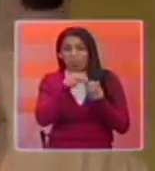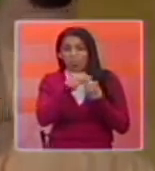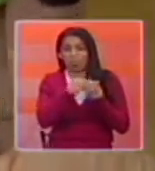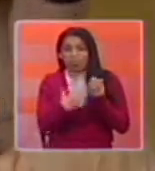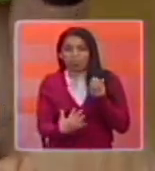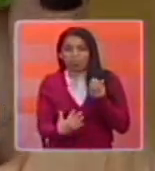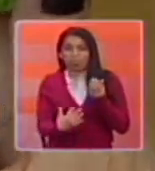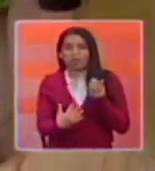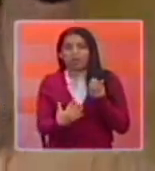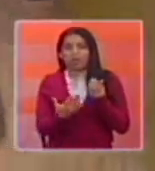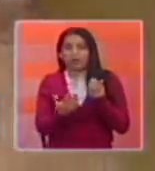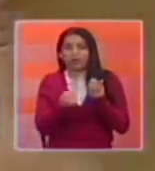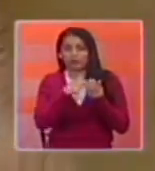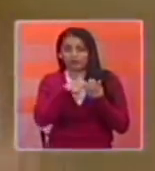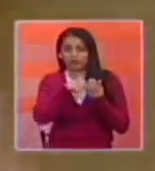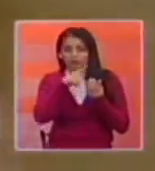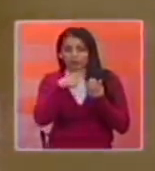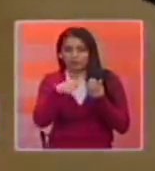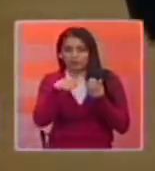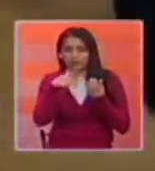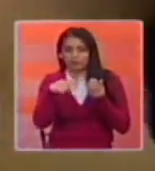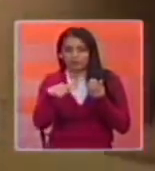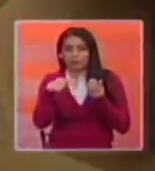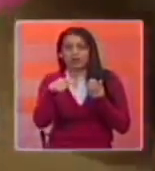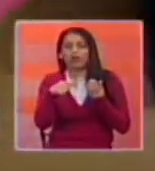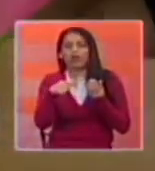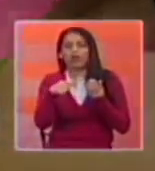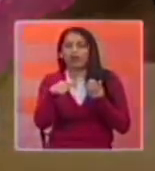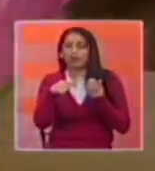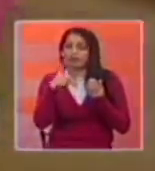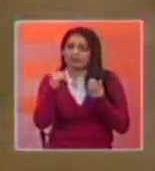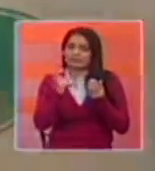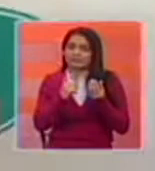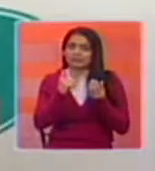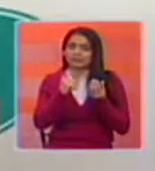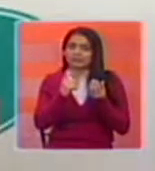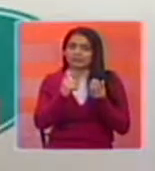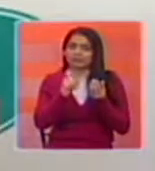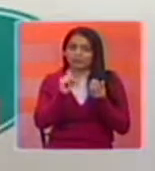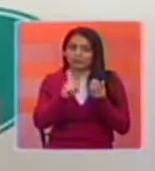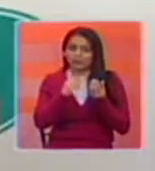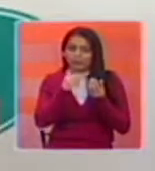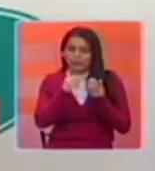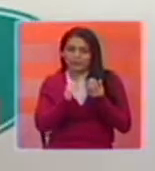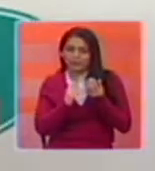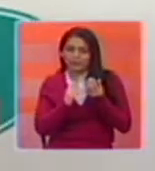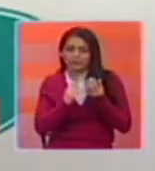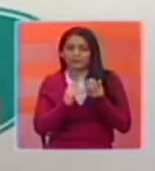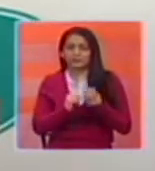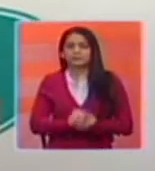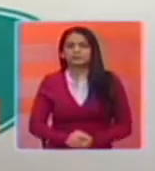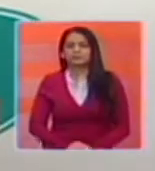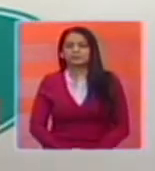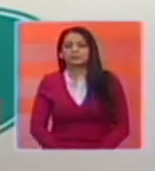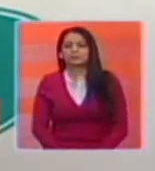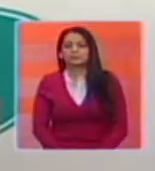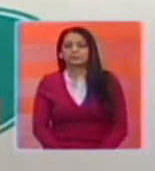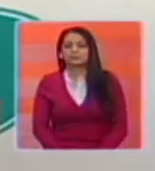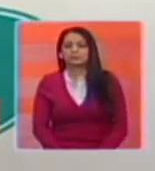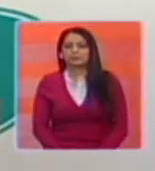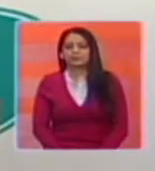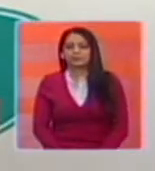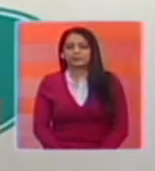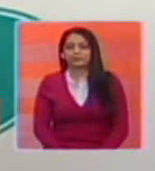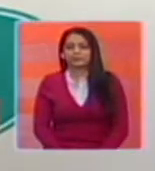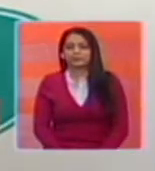fueran todos así juntos, entonces ahí sí son 3/4. Vamos avanzando, terminando rápido. Aquí